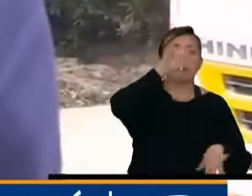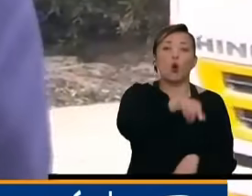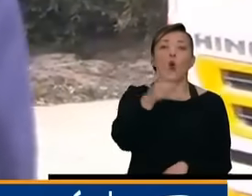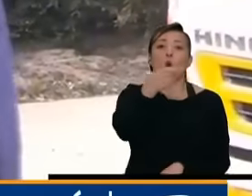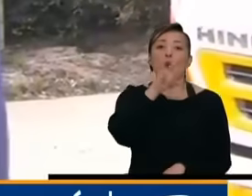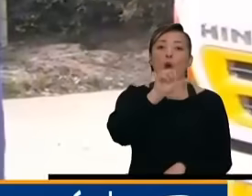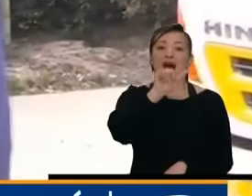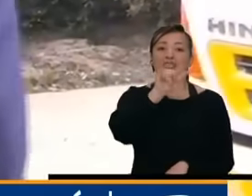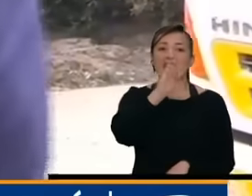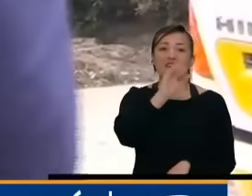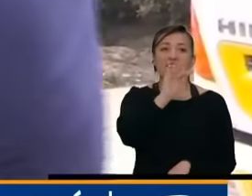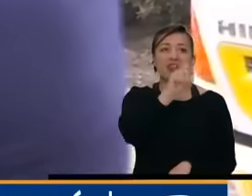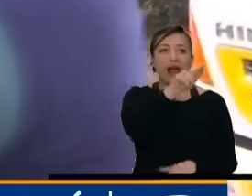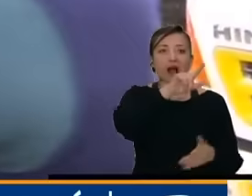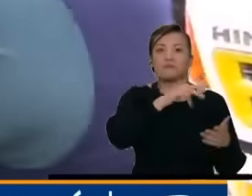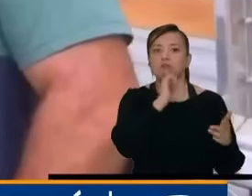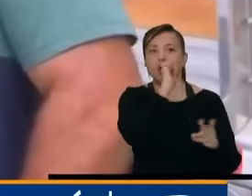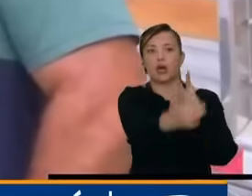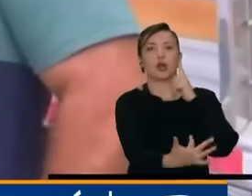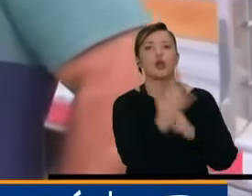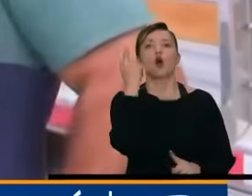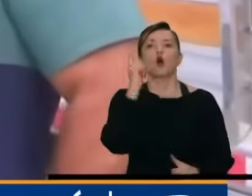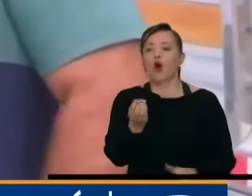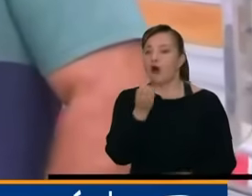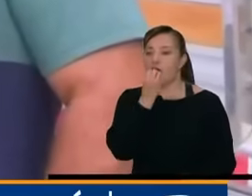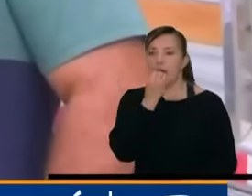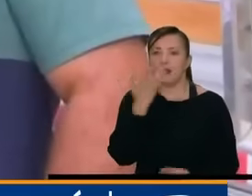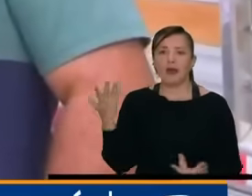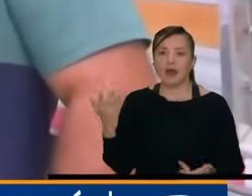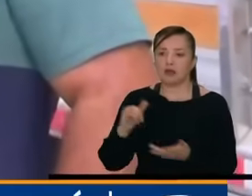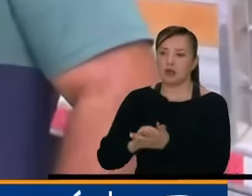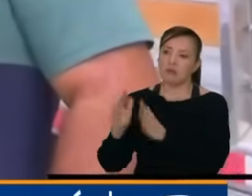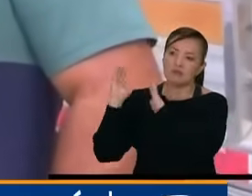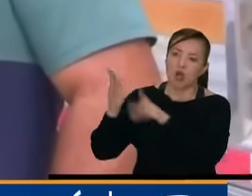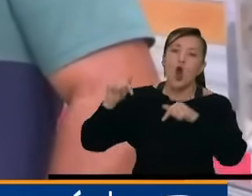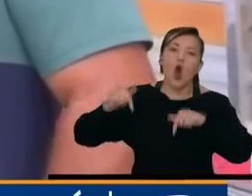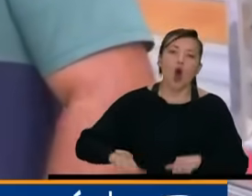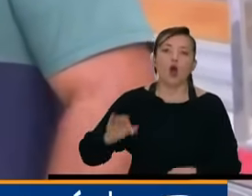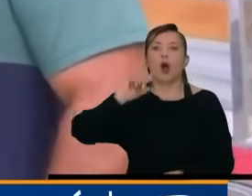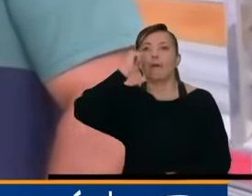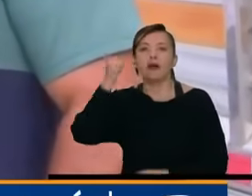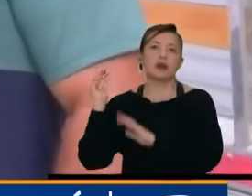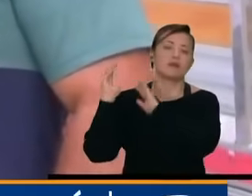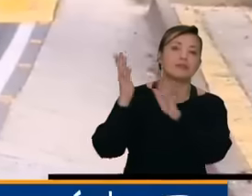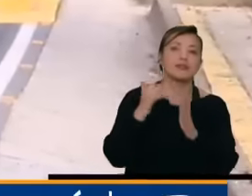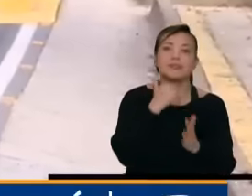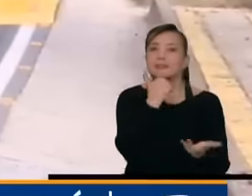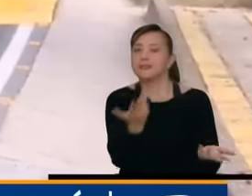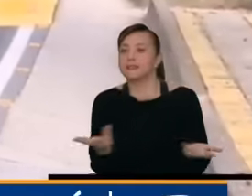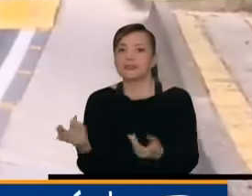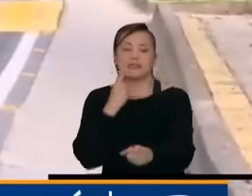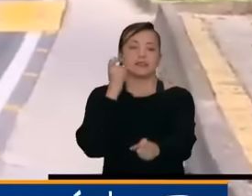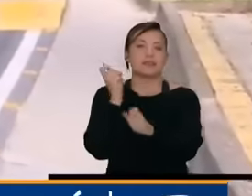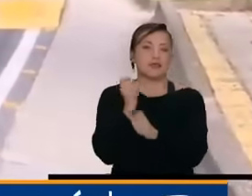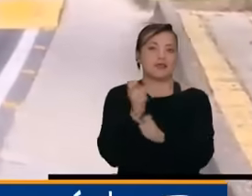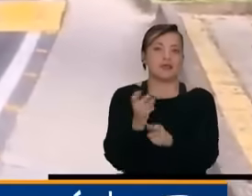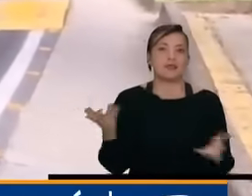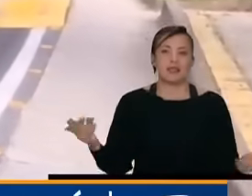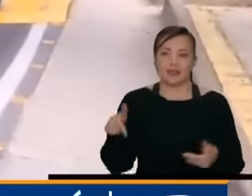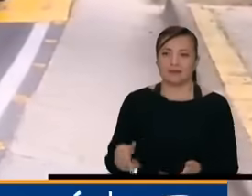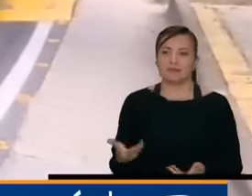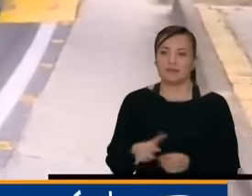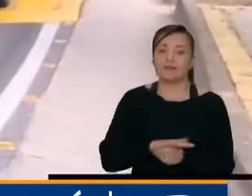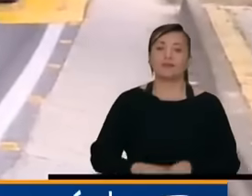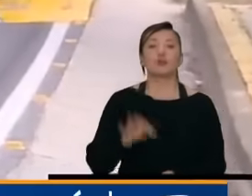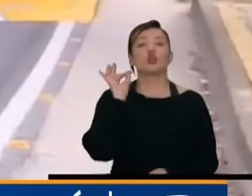porque uno llega con la comida trasnochada, no sabemos si nos van a descargar hoy o por ahí mañana. entonces está berraca la situación así. Normalmente